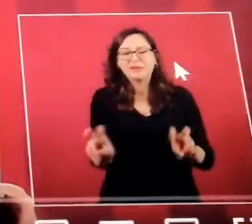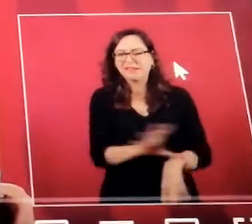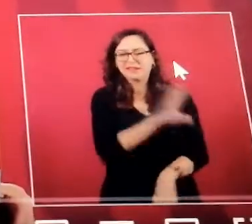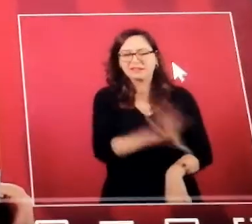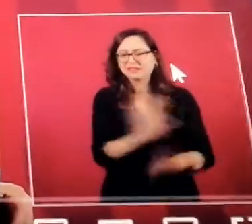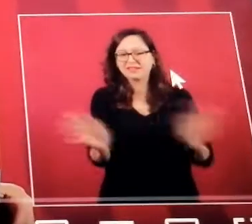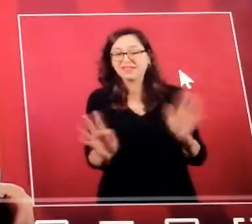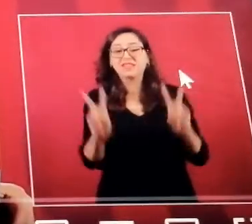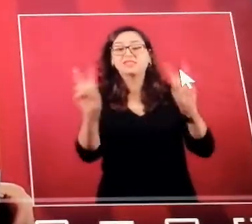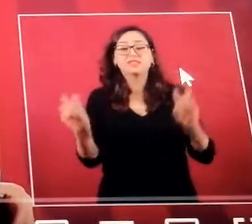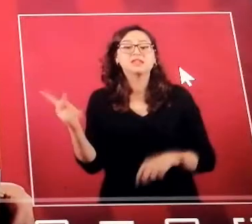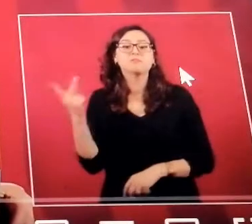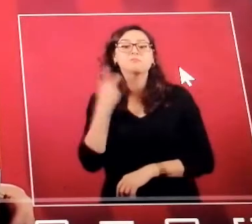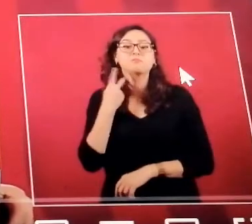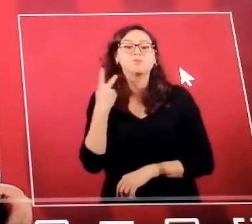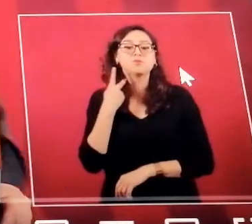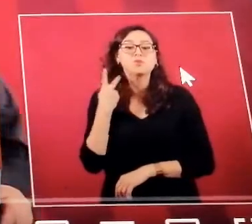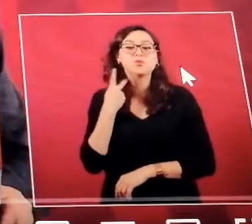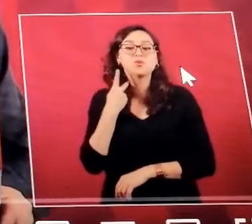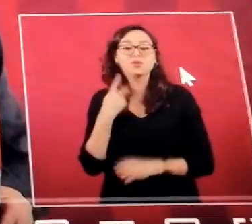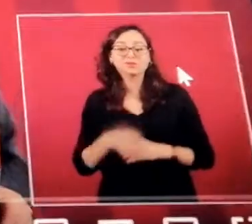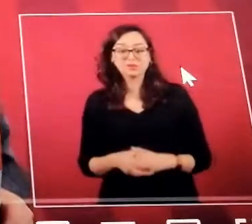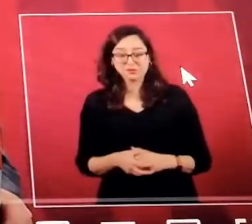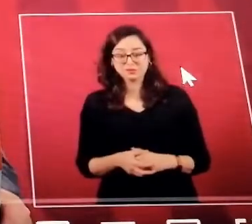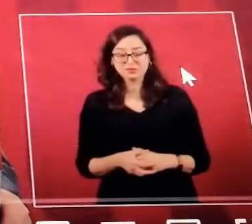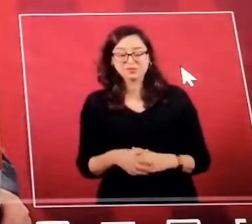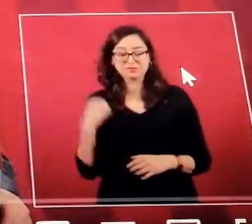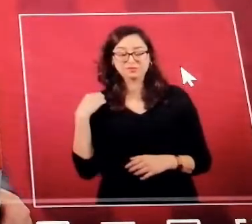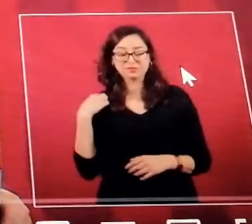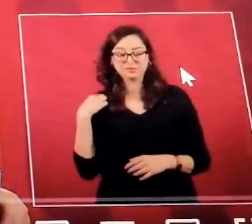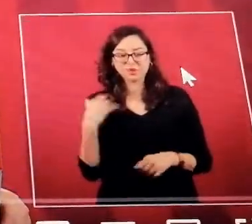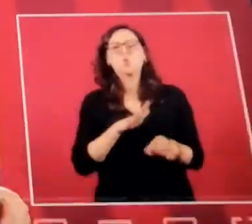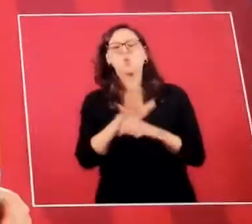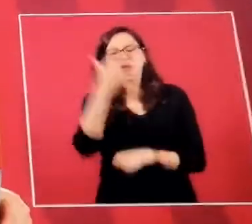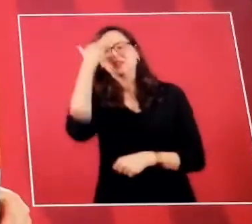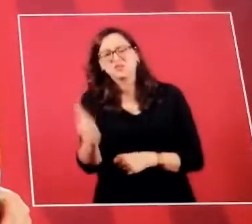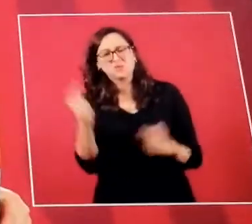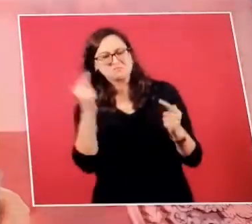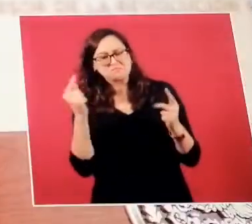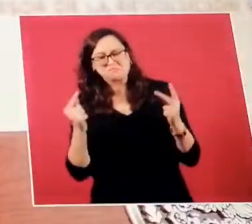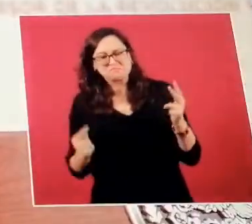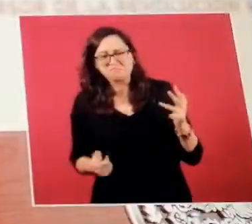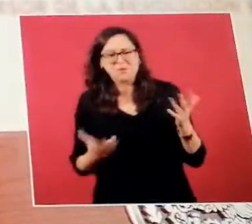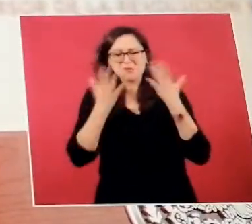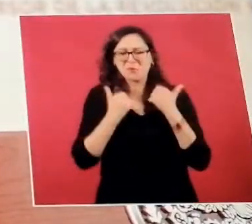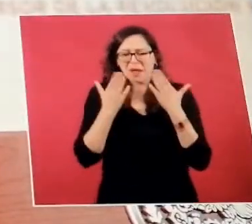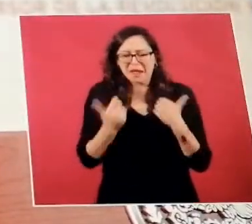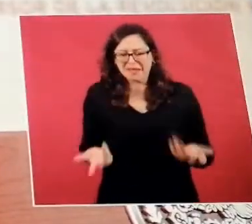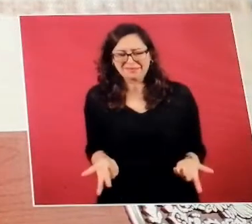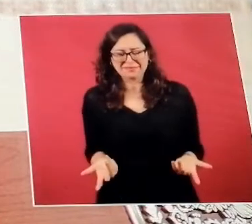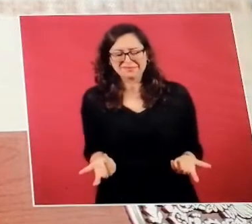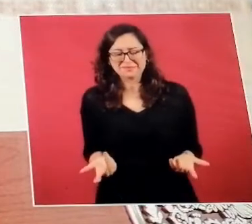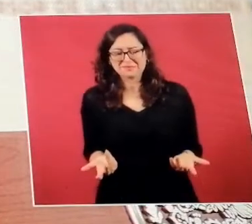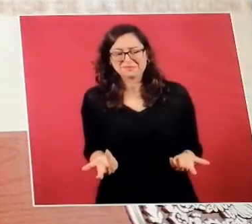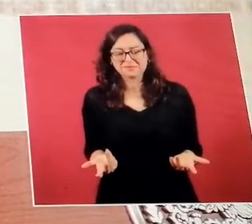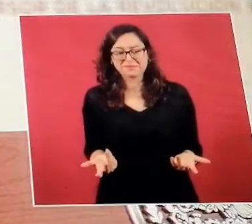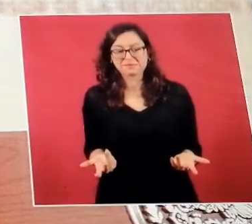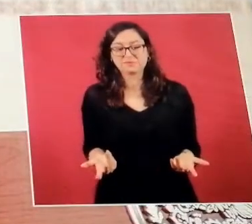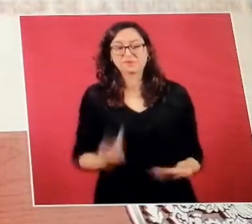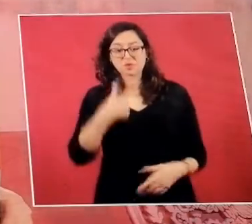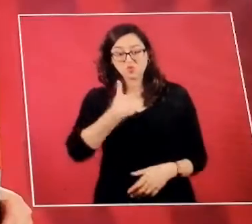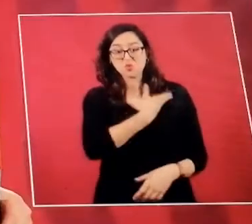¿Sí? Porque no existe ningún fundamento. Nosotros no vamos a permitir,